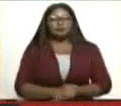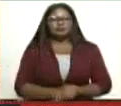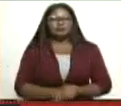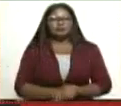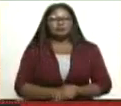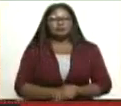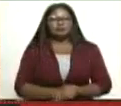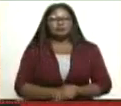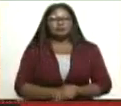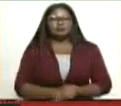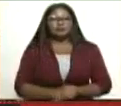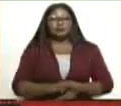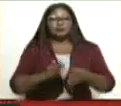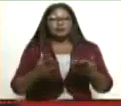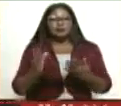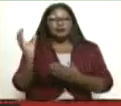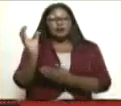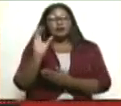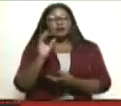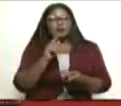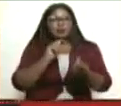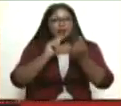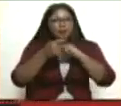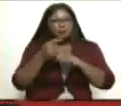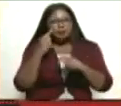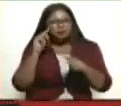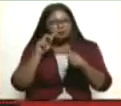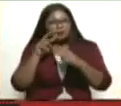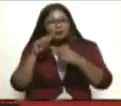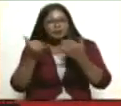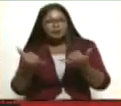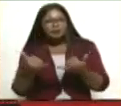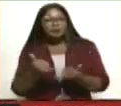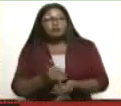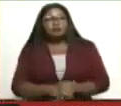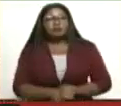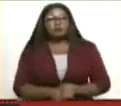Que el cambio que se está prefigurando